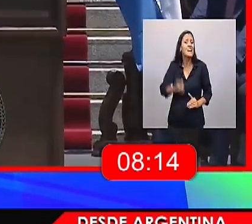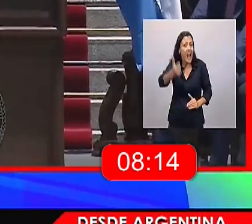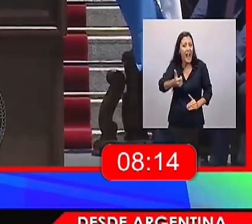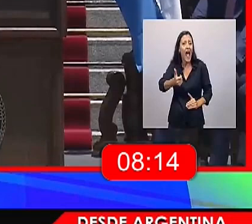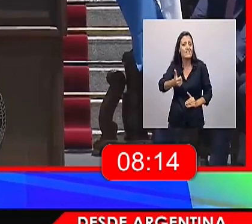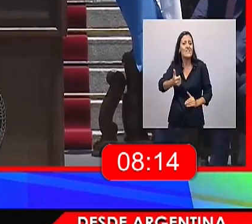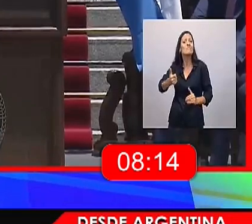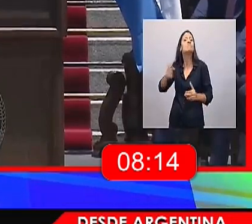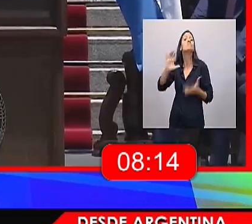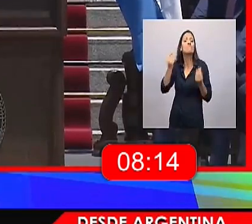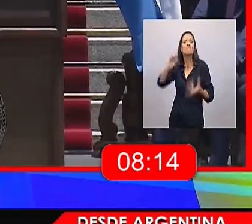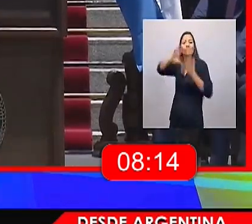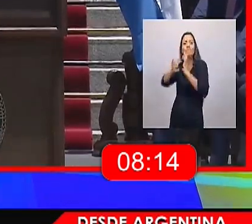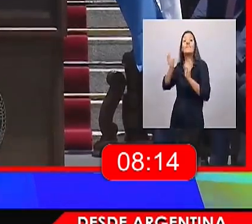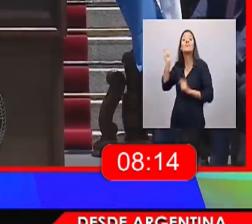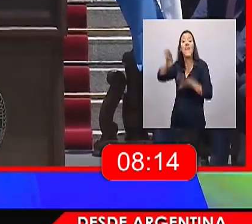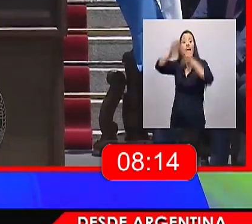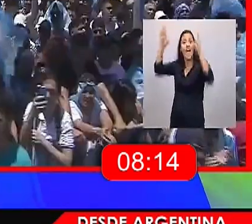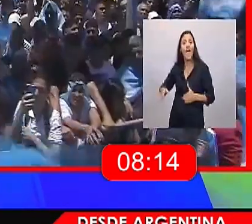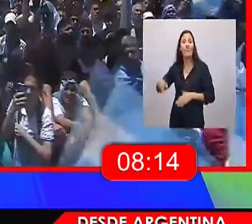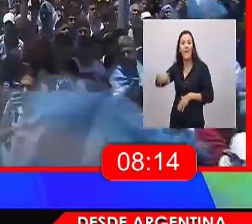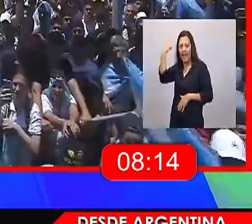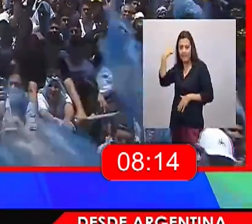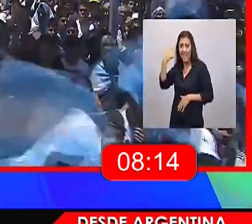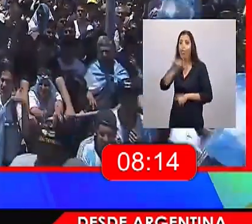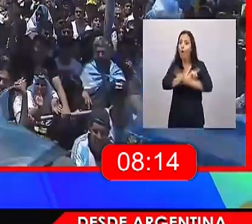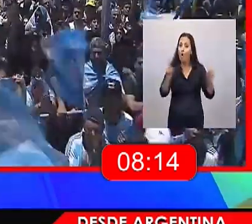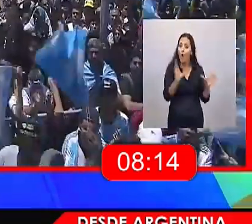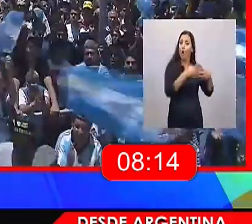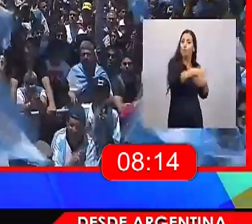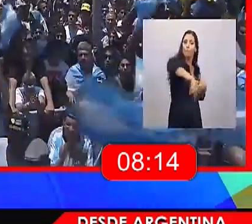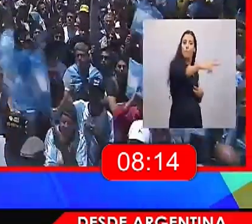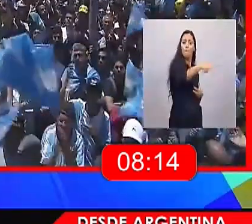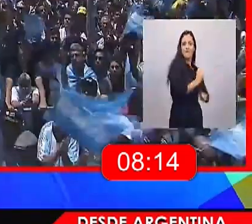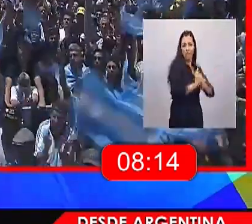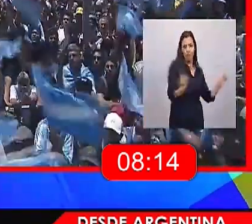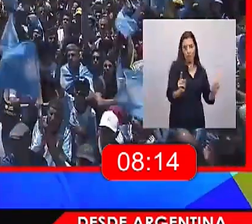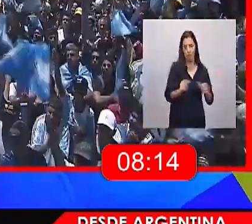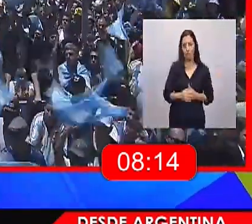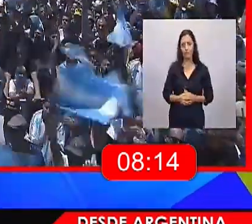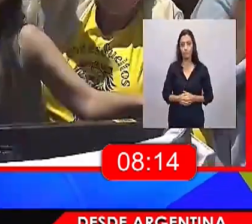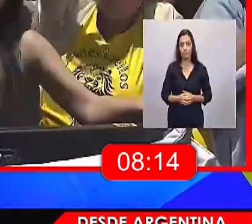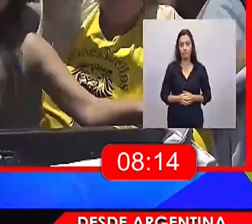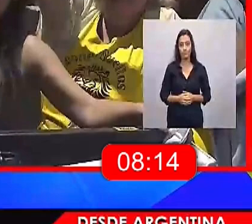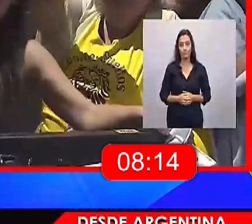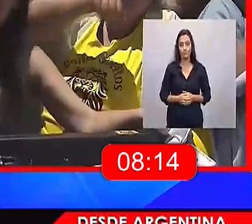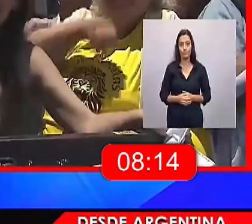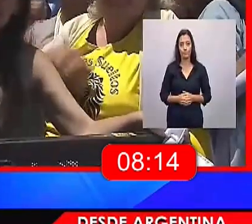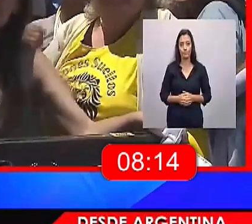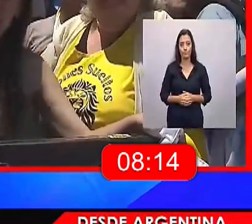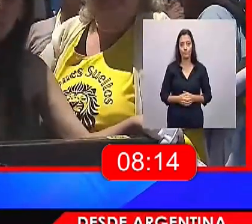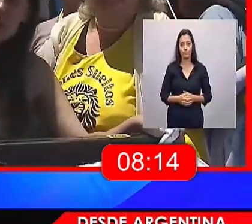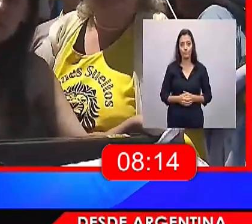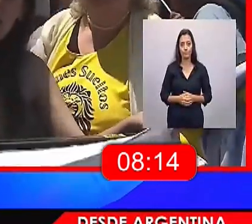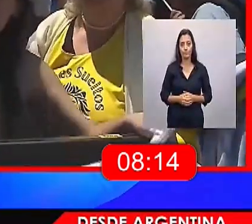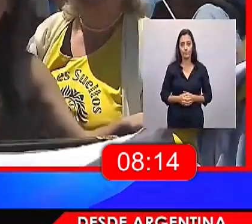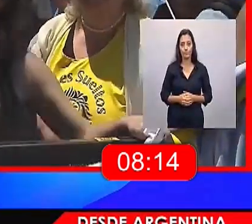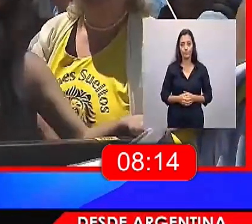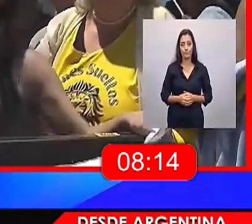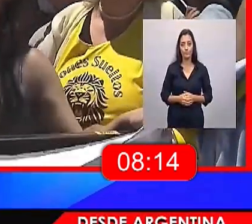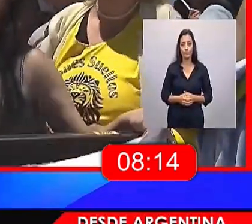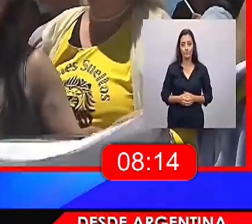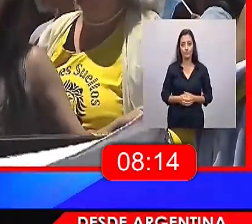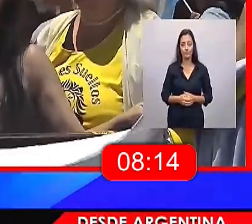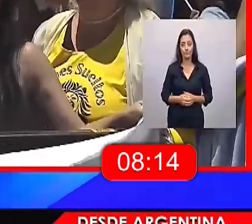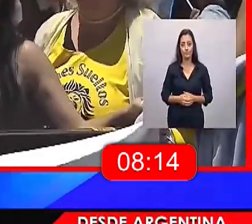Nos referimos a Alberto Fujimori, quien obviamente era el que planteaba la continuación de un proceso de tranquilidad